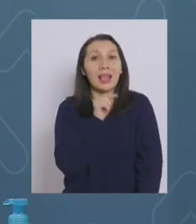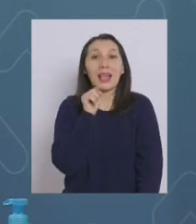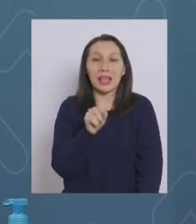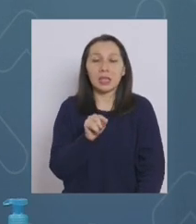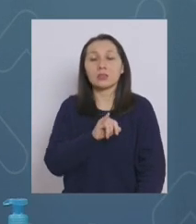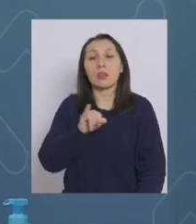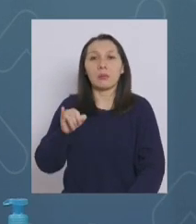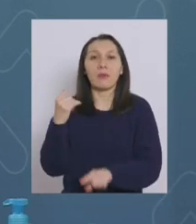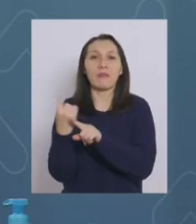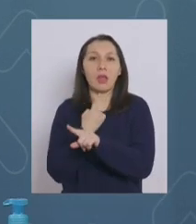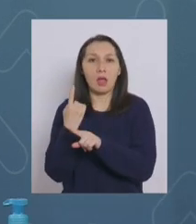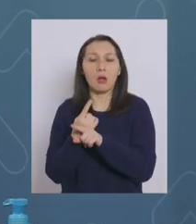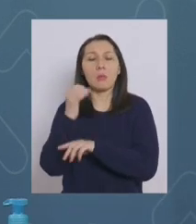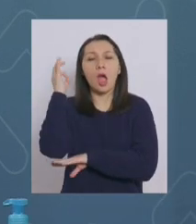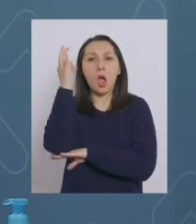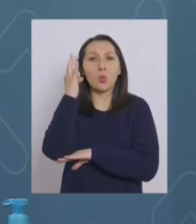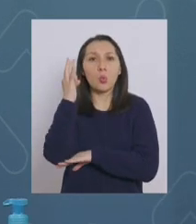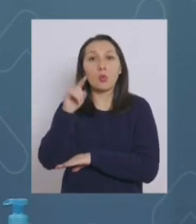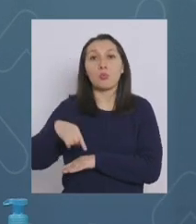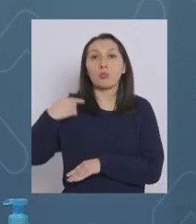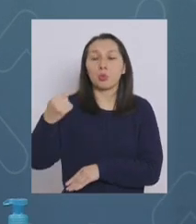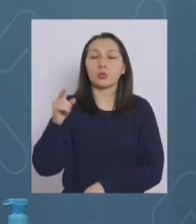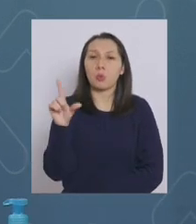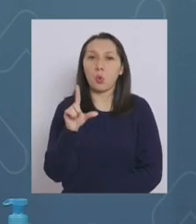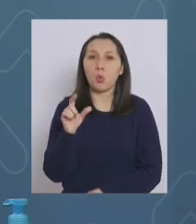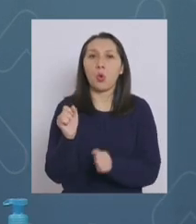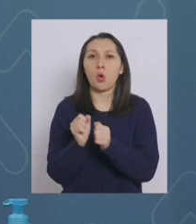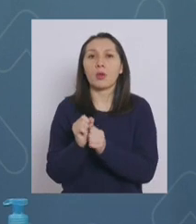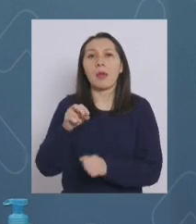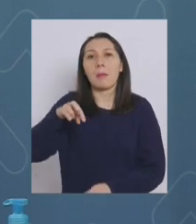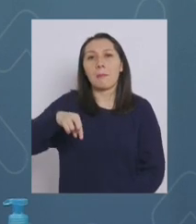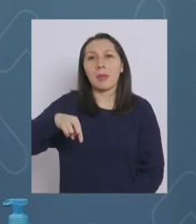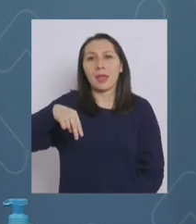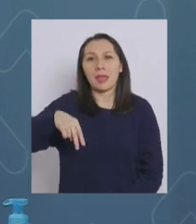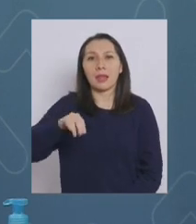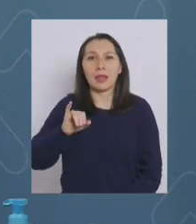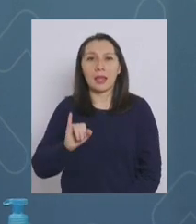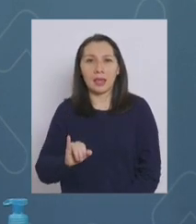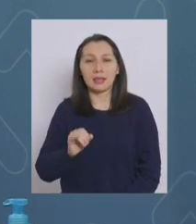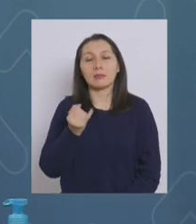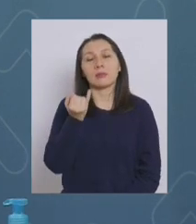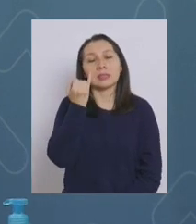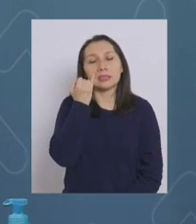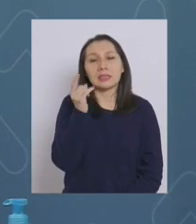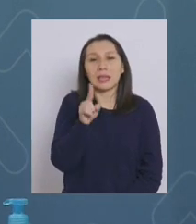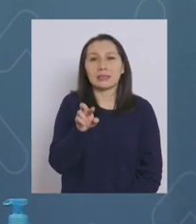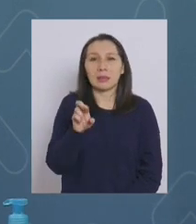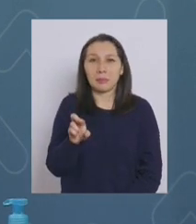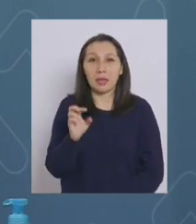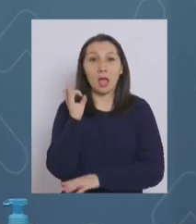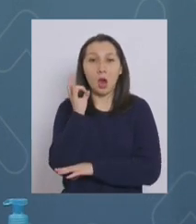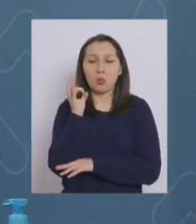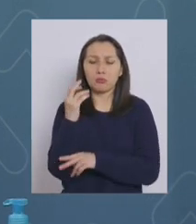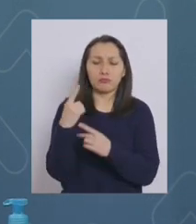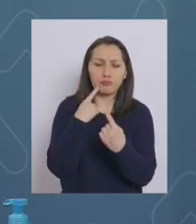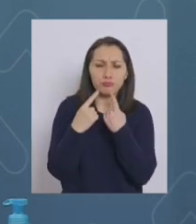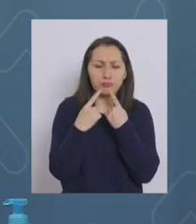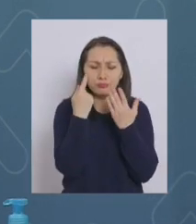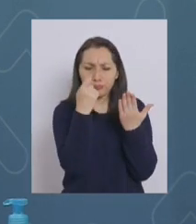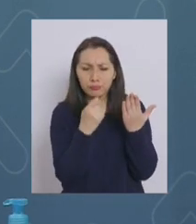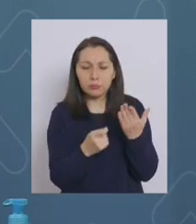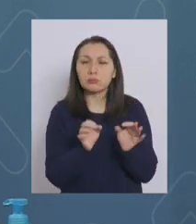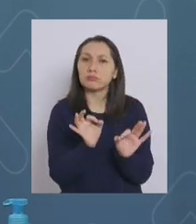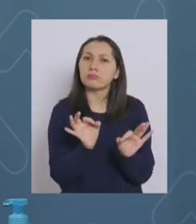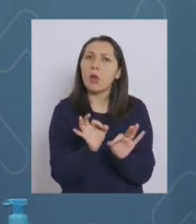conversar específicamente en una reunión el día lunes con el PNI, tanto ISP como PNI, para poder tener la